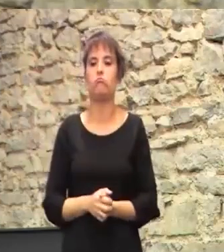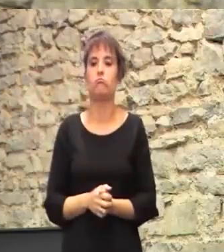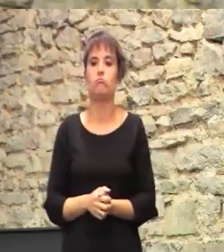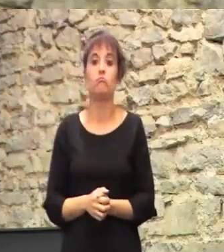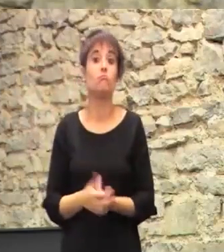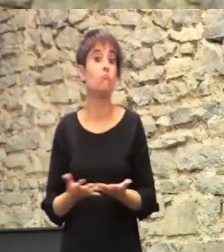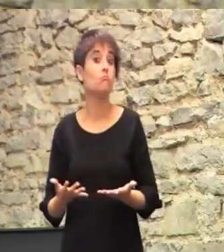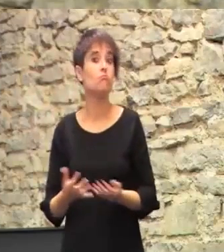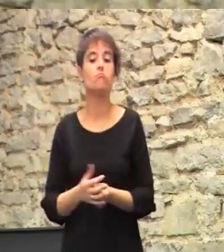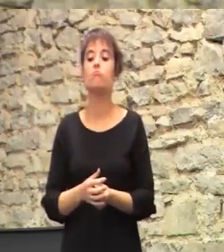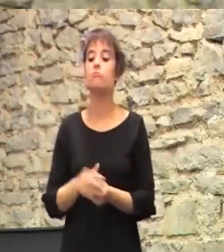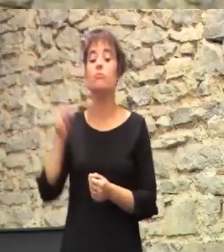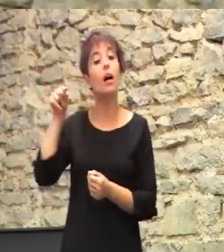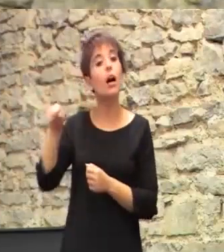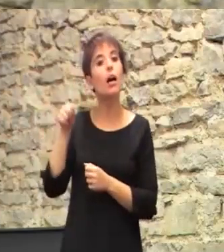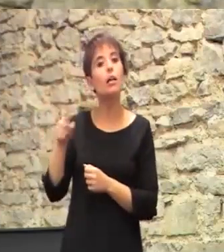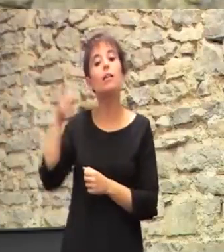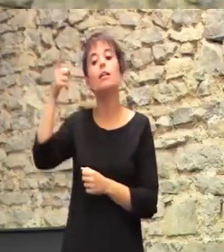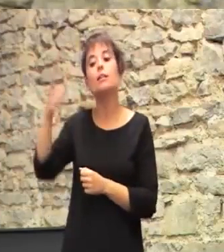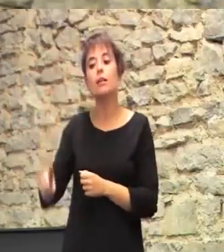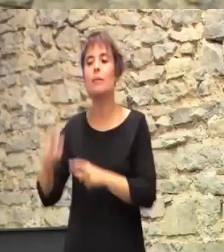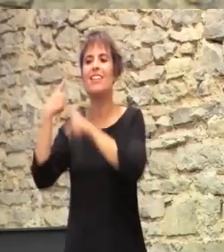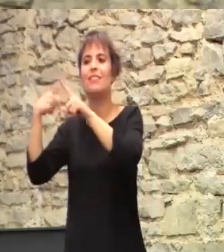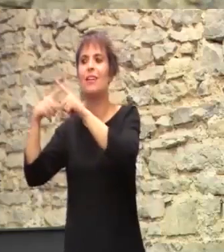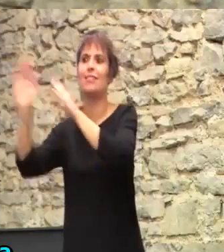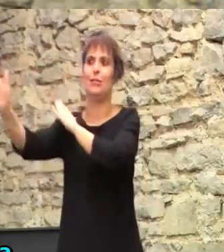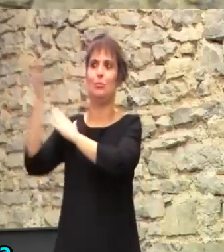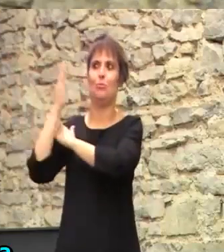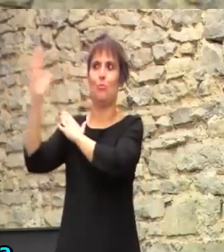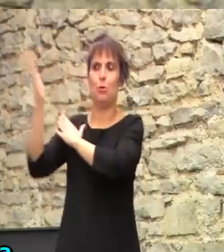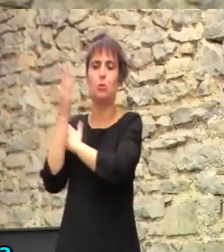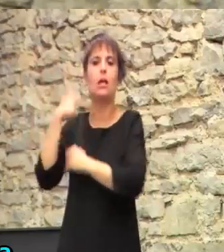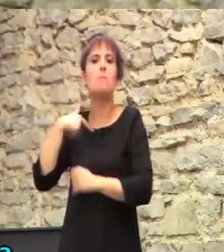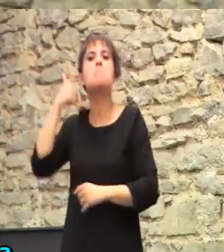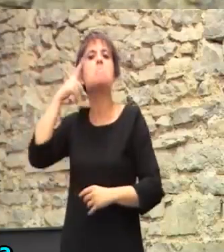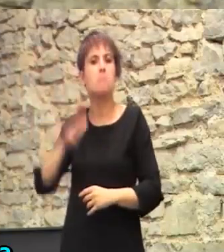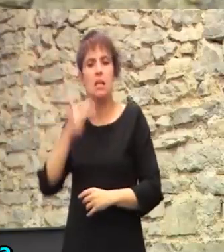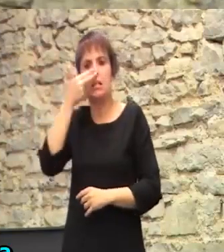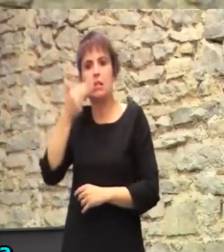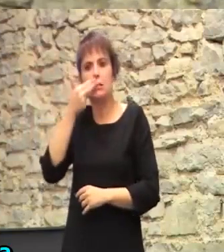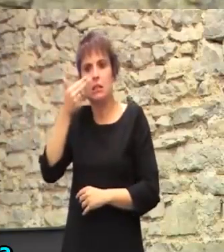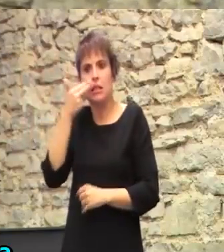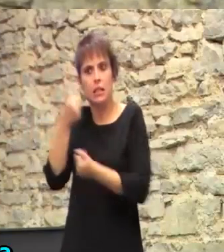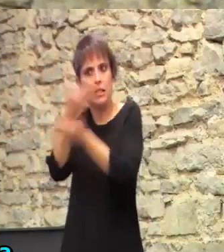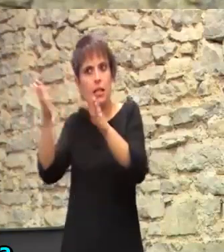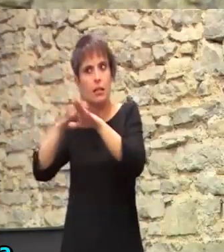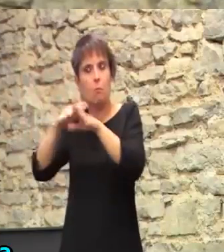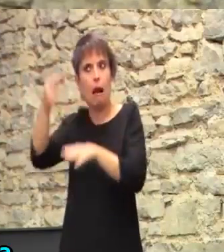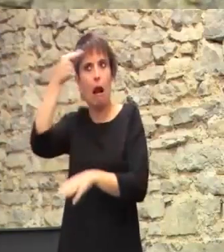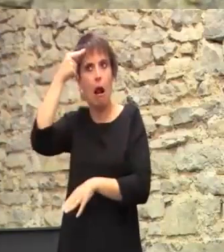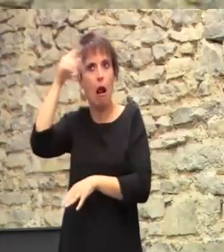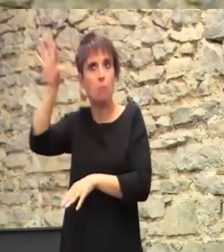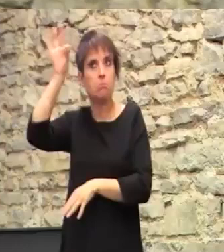en este momento también hay otras propuestas diferentes que a mí me parecen también muy interesantes para tenerlas en